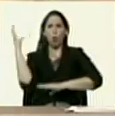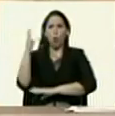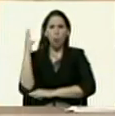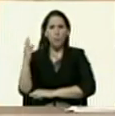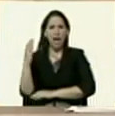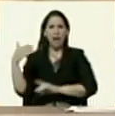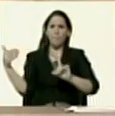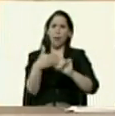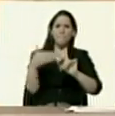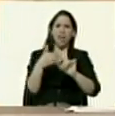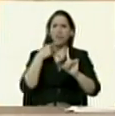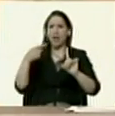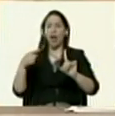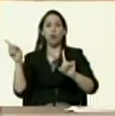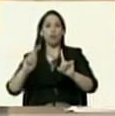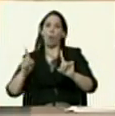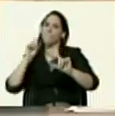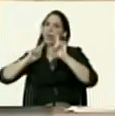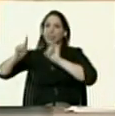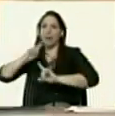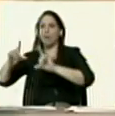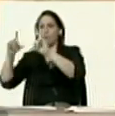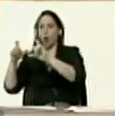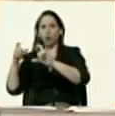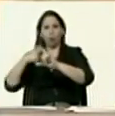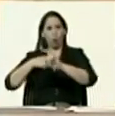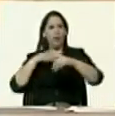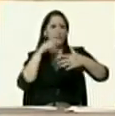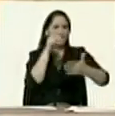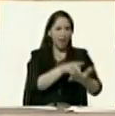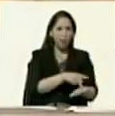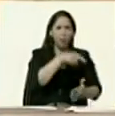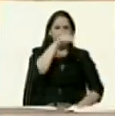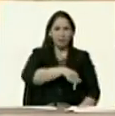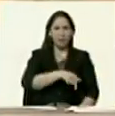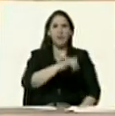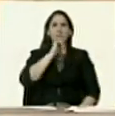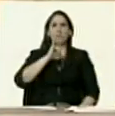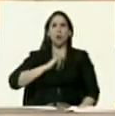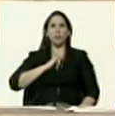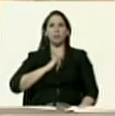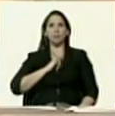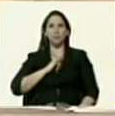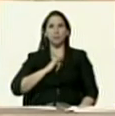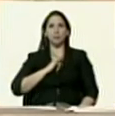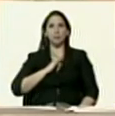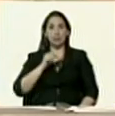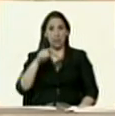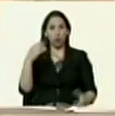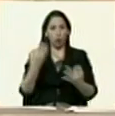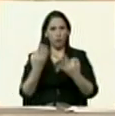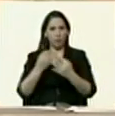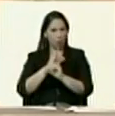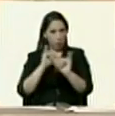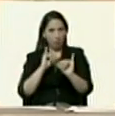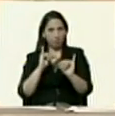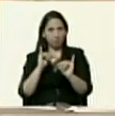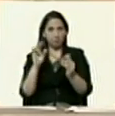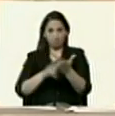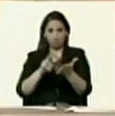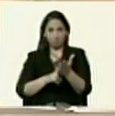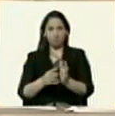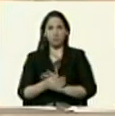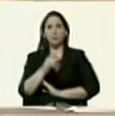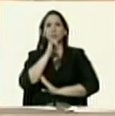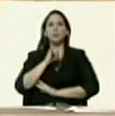atacan. Y yo entrando aquí, me informan, esto está confirmado, ¿verdad? Me